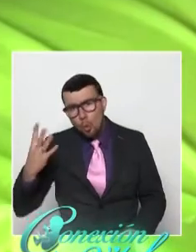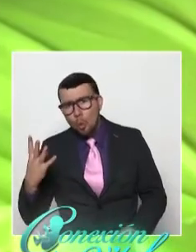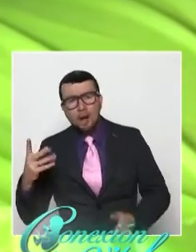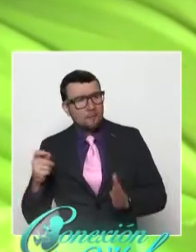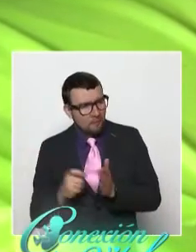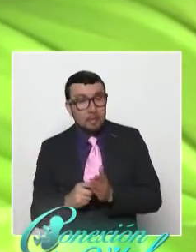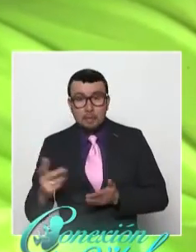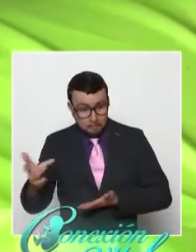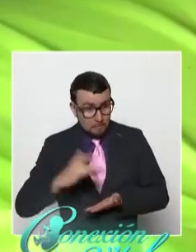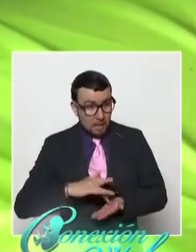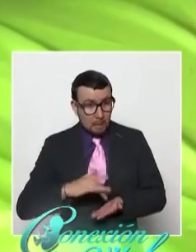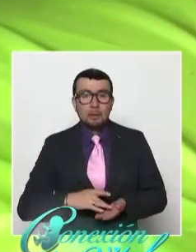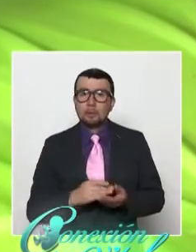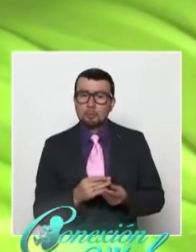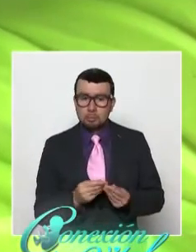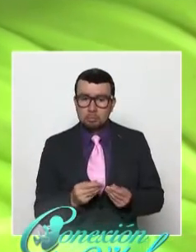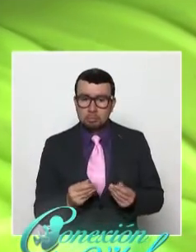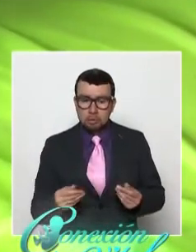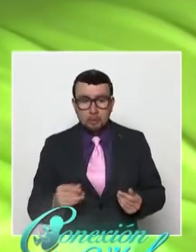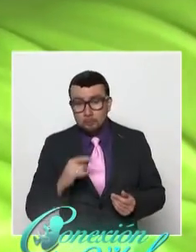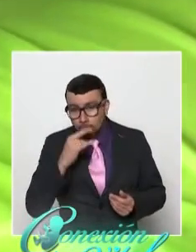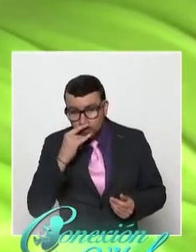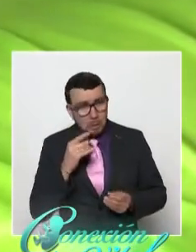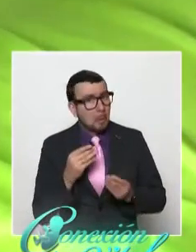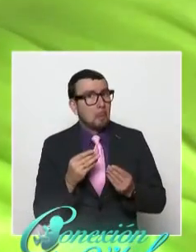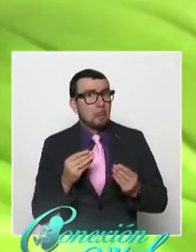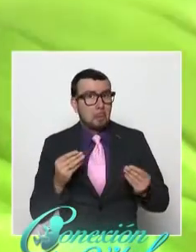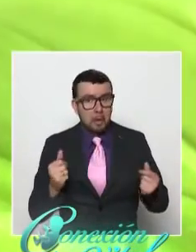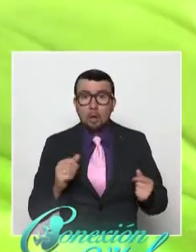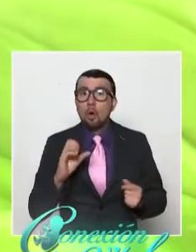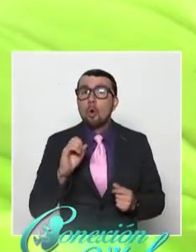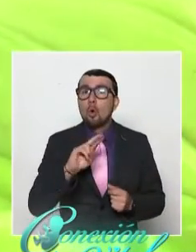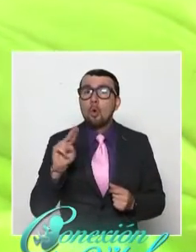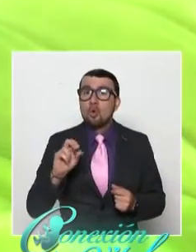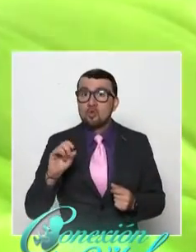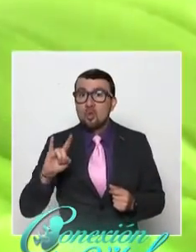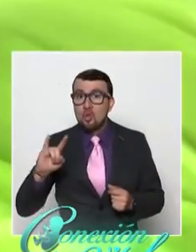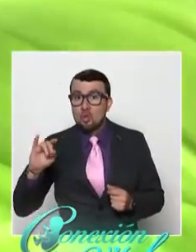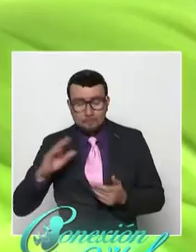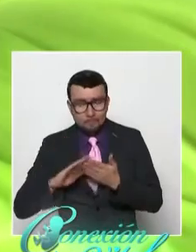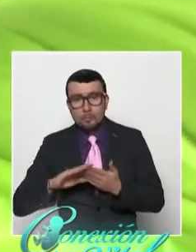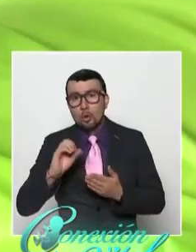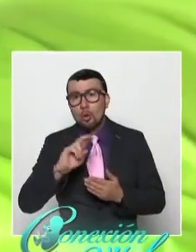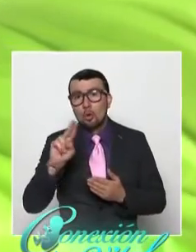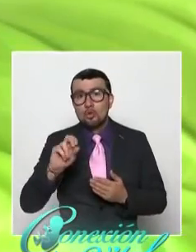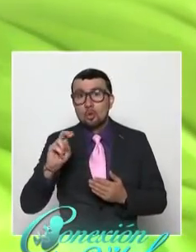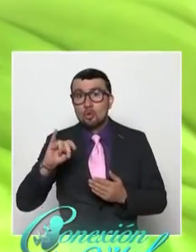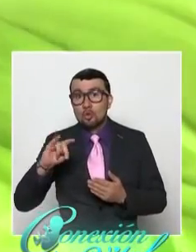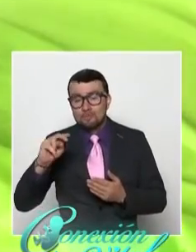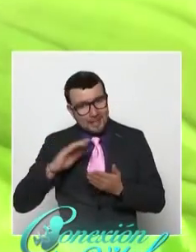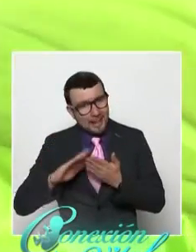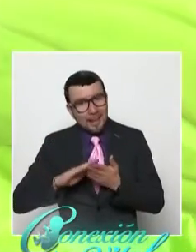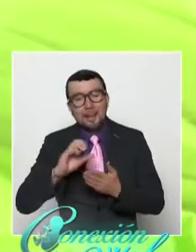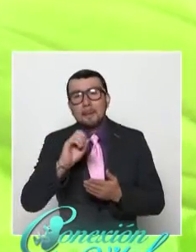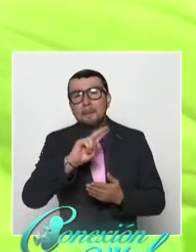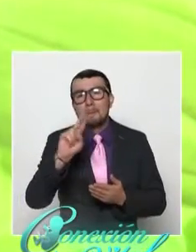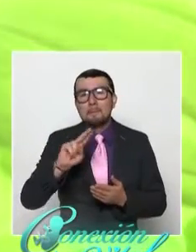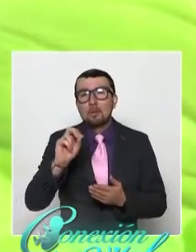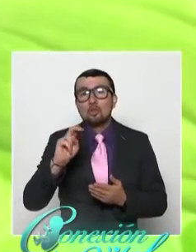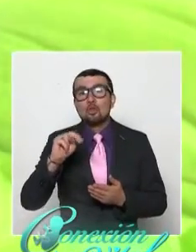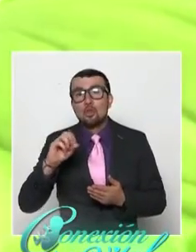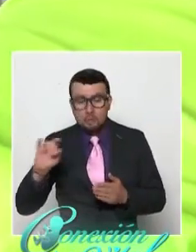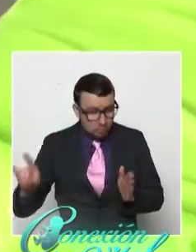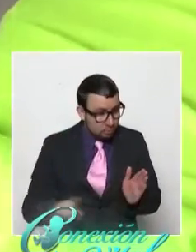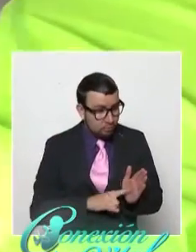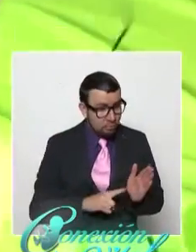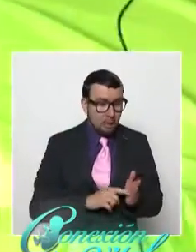exudado va desapareciendo y el olor lo va dejando. El ozono es una magnífica opción. En la actualidad yo nunca veo a un paciente solo. Yo